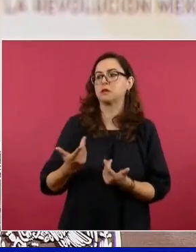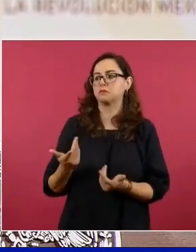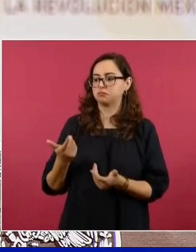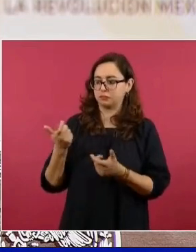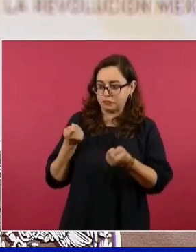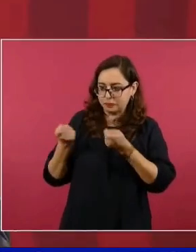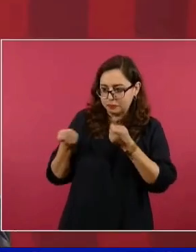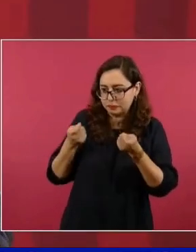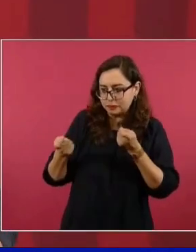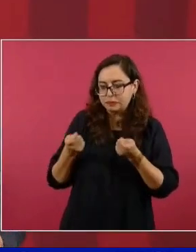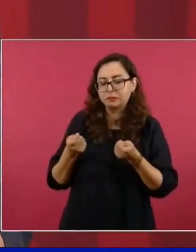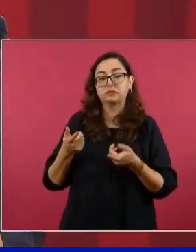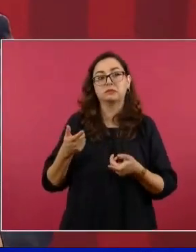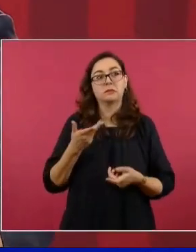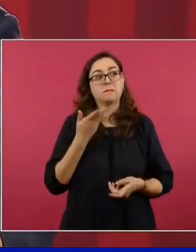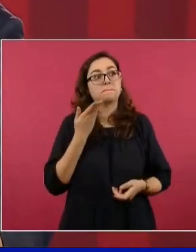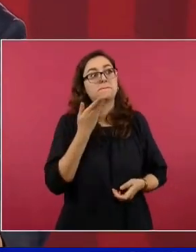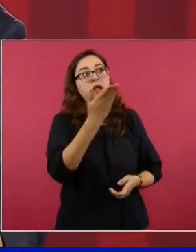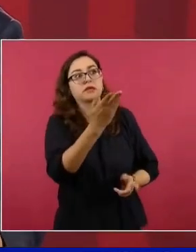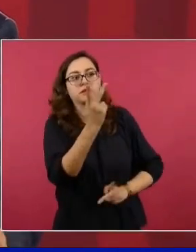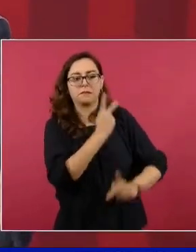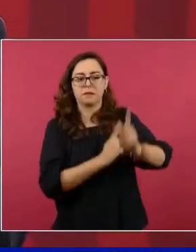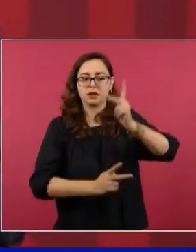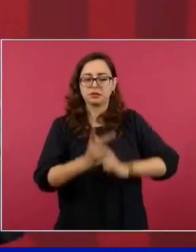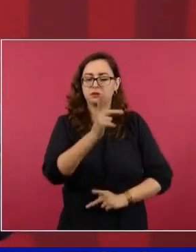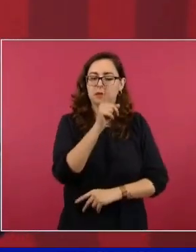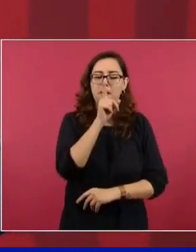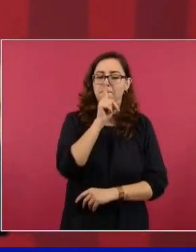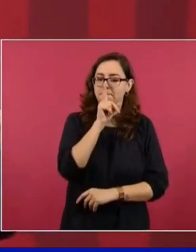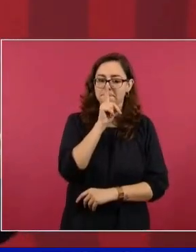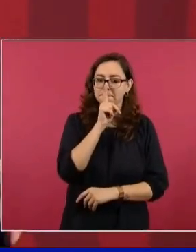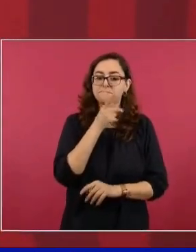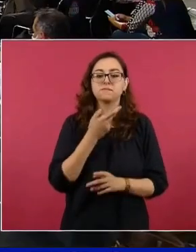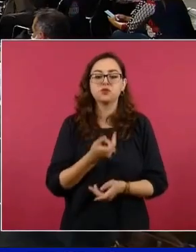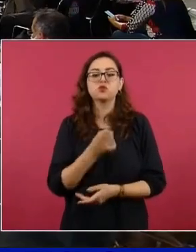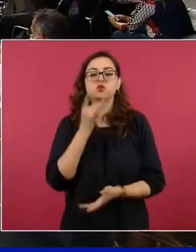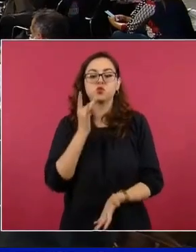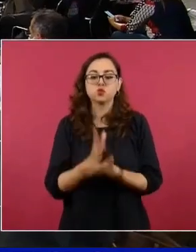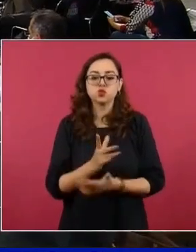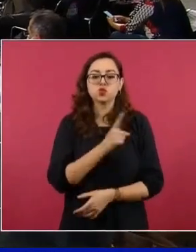vamos bien, pero sí tenemos que estar pendientes.